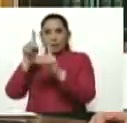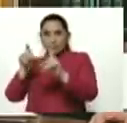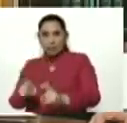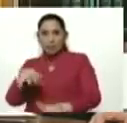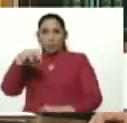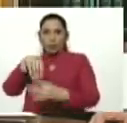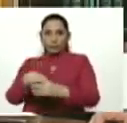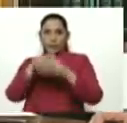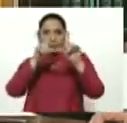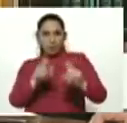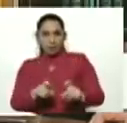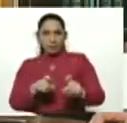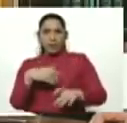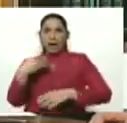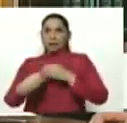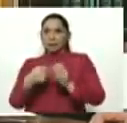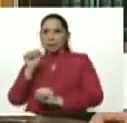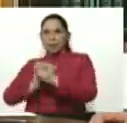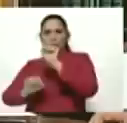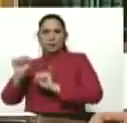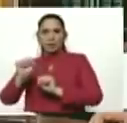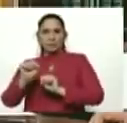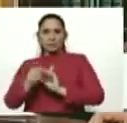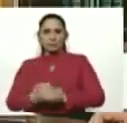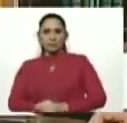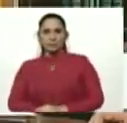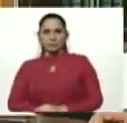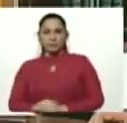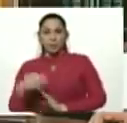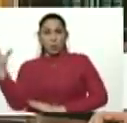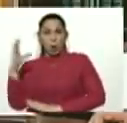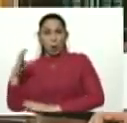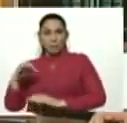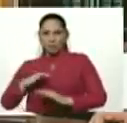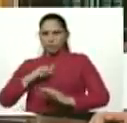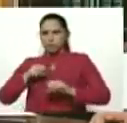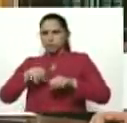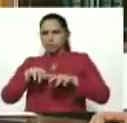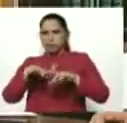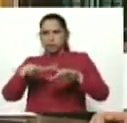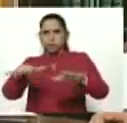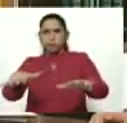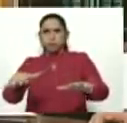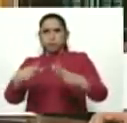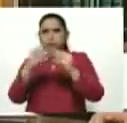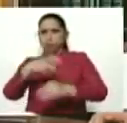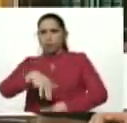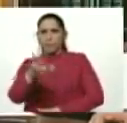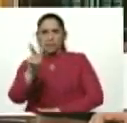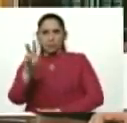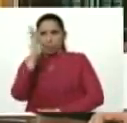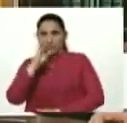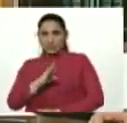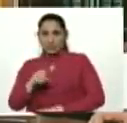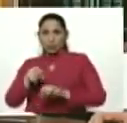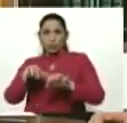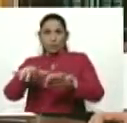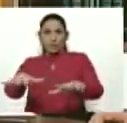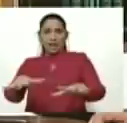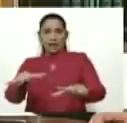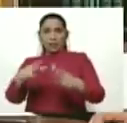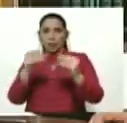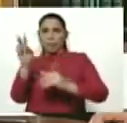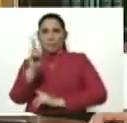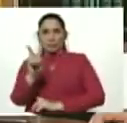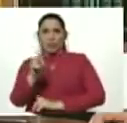examen. Y así hemos evitado que Colombia contaminara toda Venezuela, que Brasil contaminara toda Venezuela, que era el plan